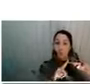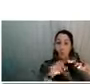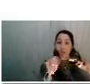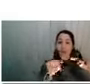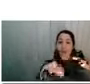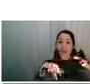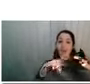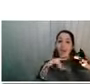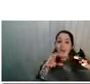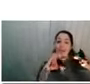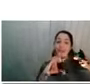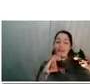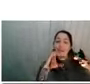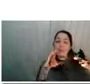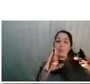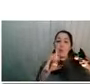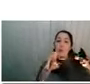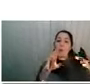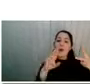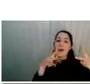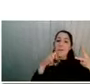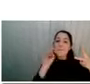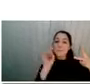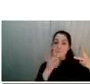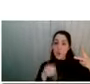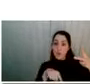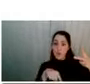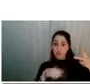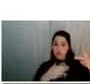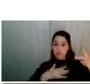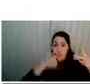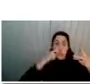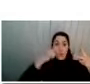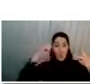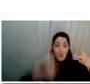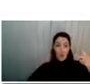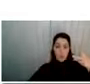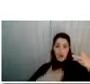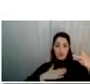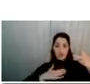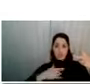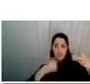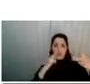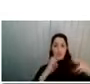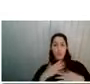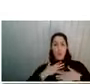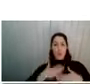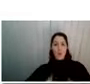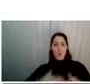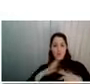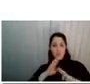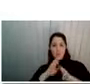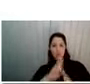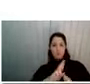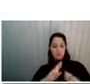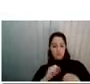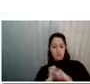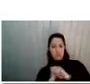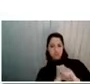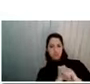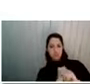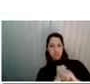los humanos tenemos una respuesta, y los mamíferos en general, una respuesta inmune temprana y una respuesta